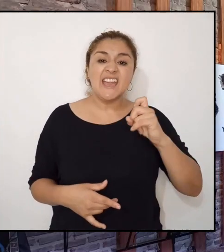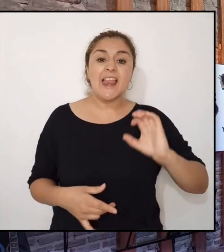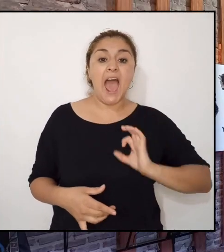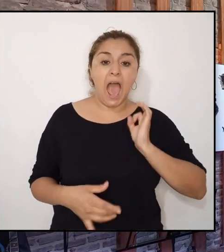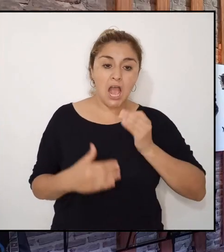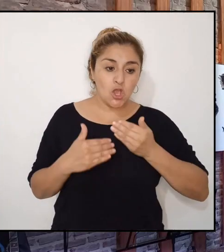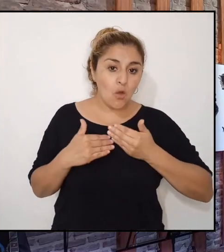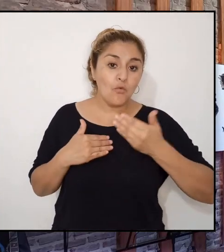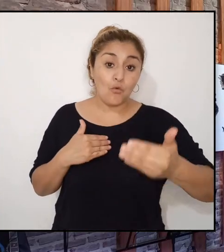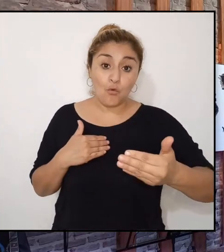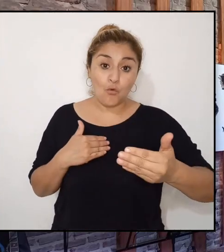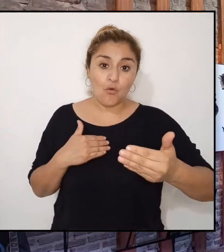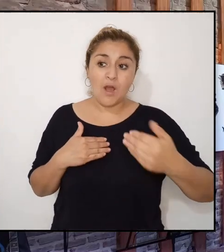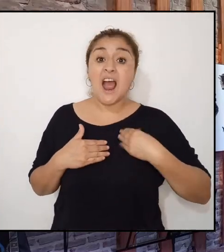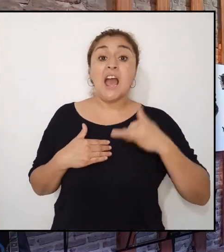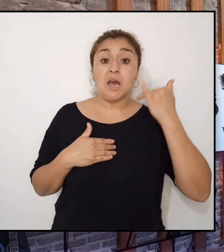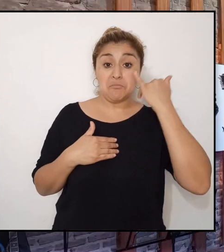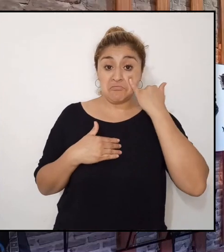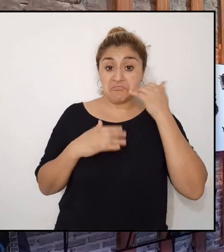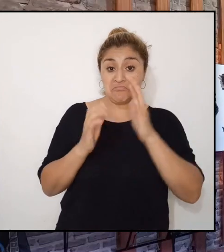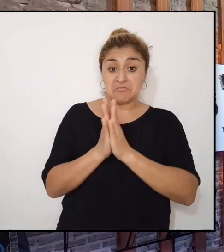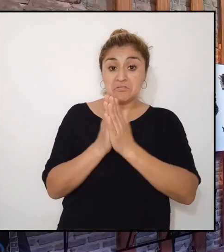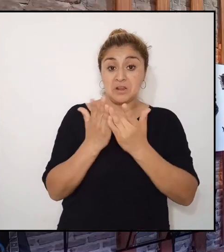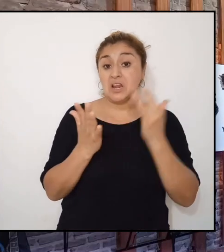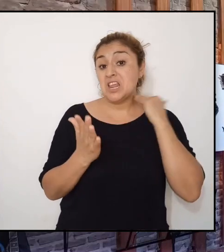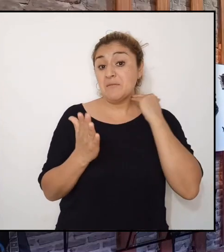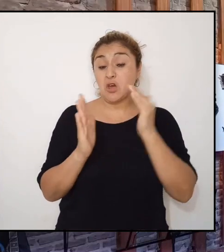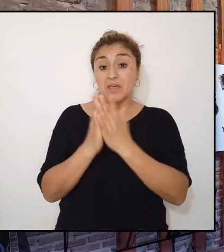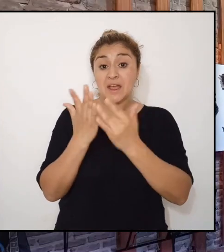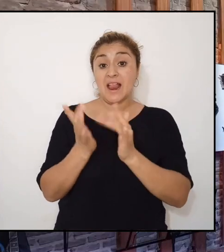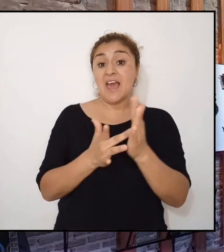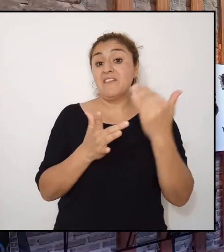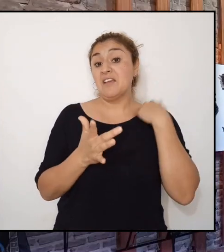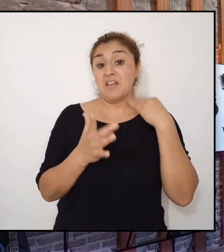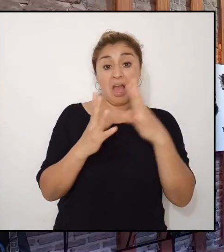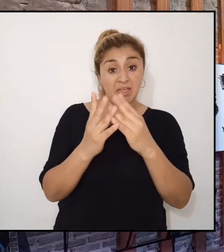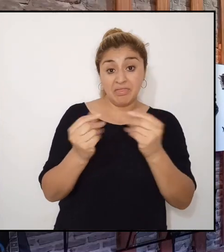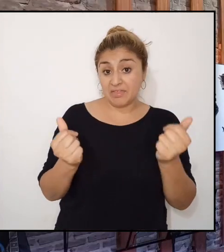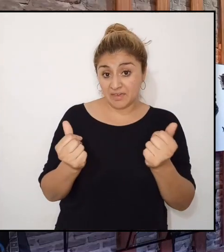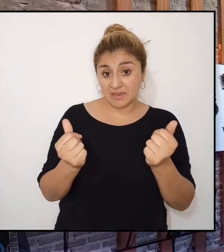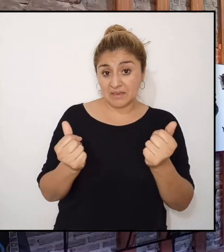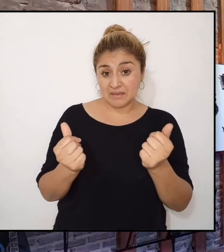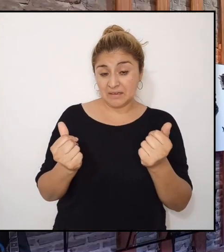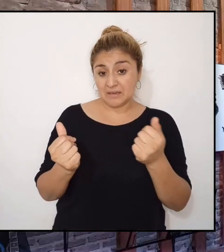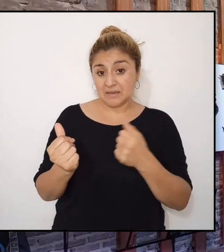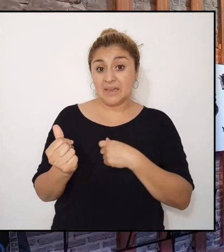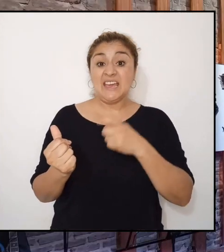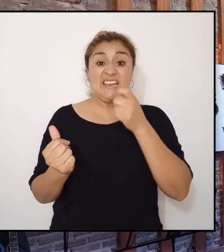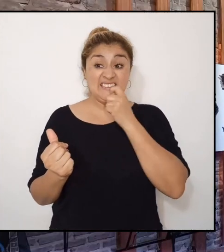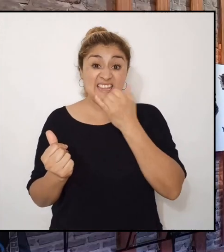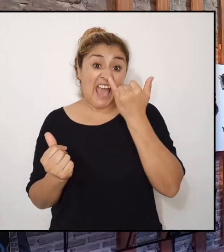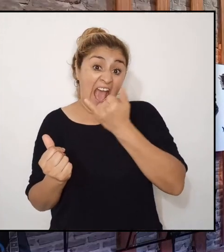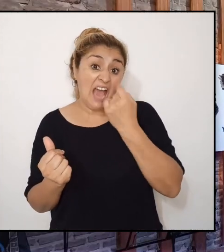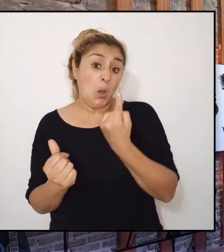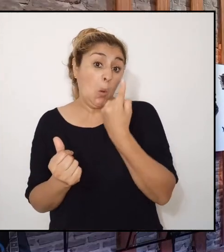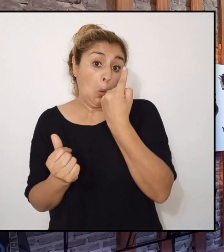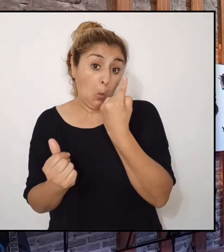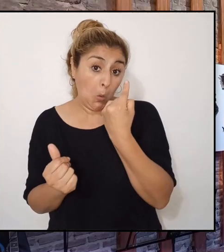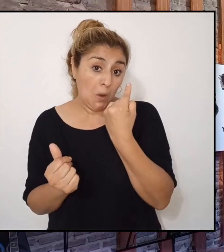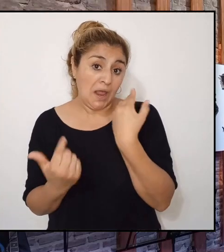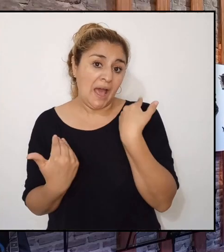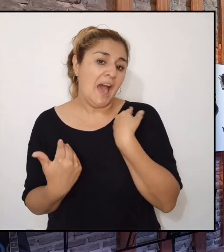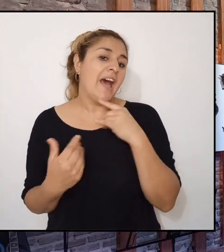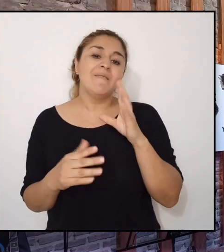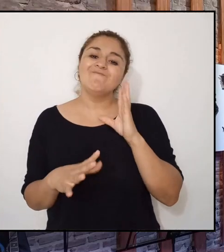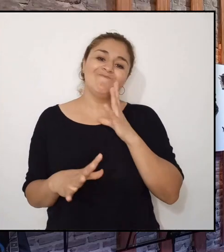existiera una Biblia, va a ser llena de telaraña en una biblioteca. Porque aumentará la ciencia y la tecnología y se darán cuenta que